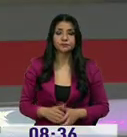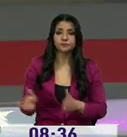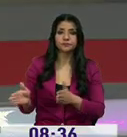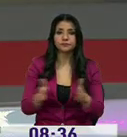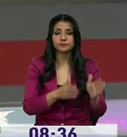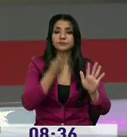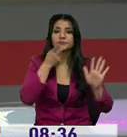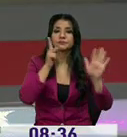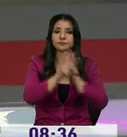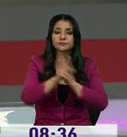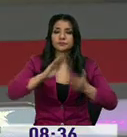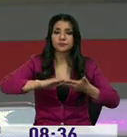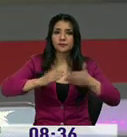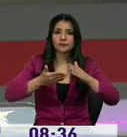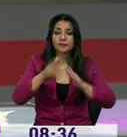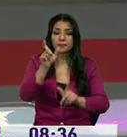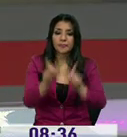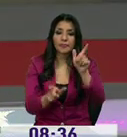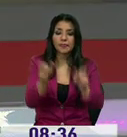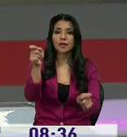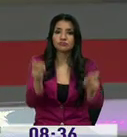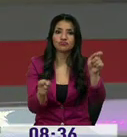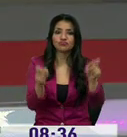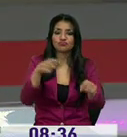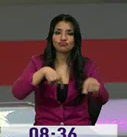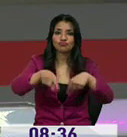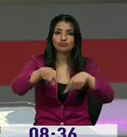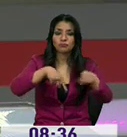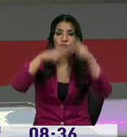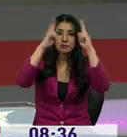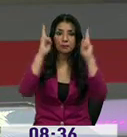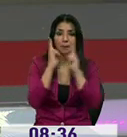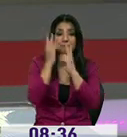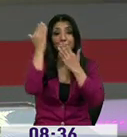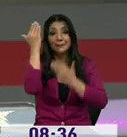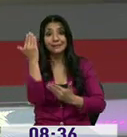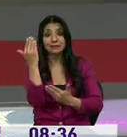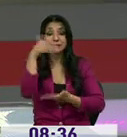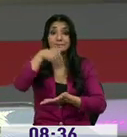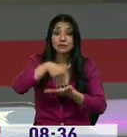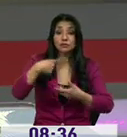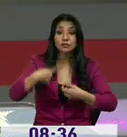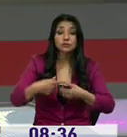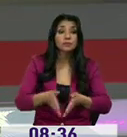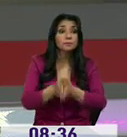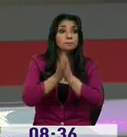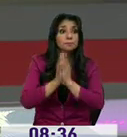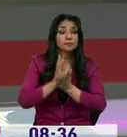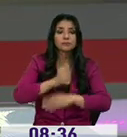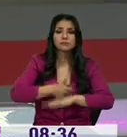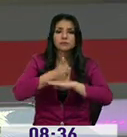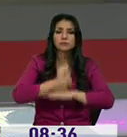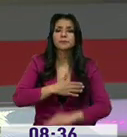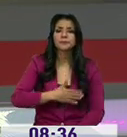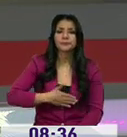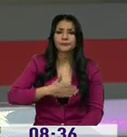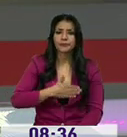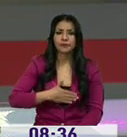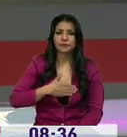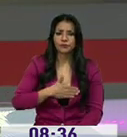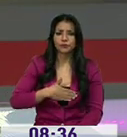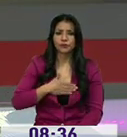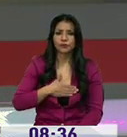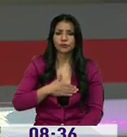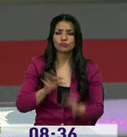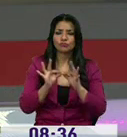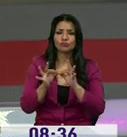denuncias de la comunidad. Moradores y conductores del sector del Panecillo, ubicado en el centro de Quito, solicitan a las autoridades competentes, por favor,